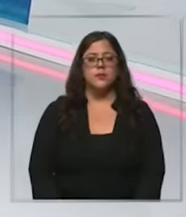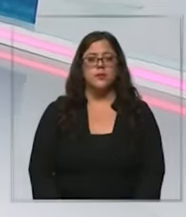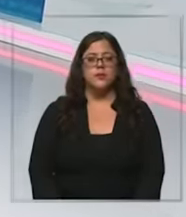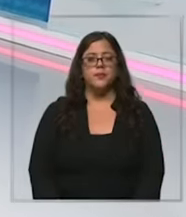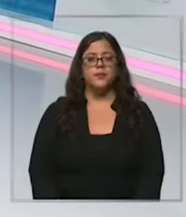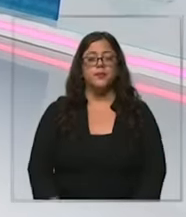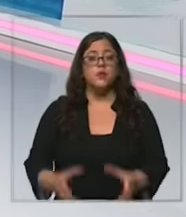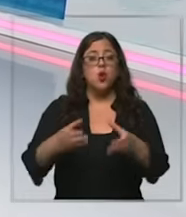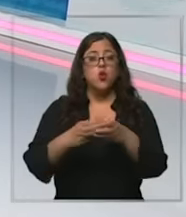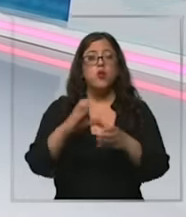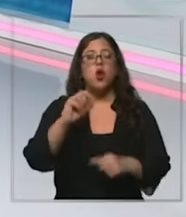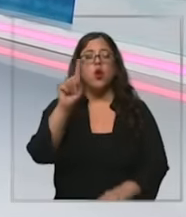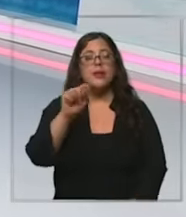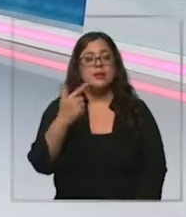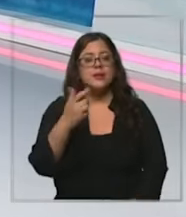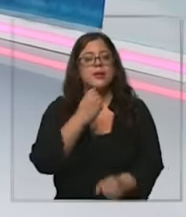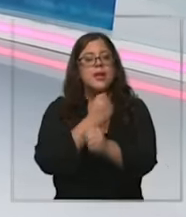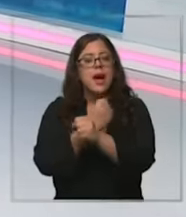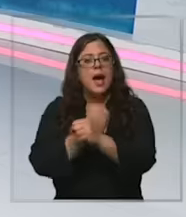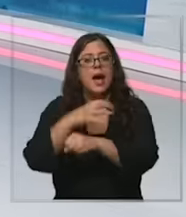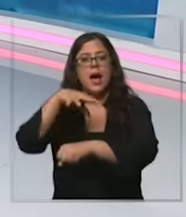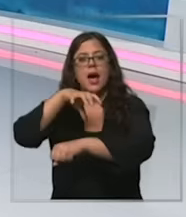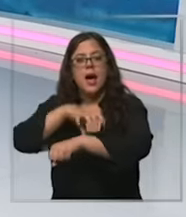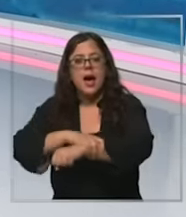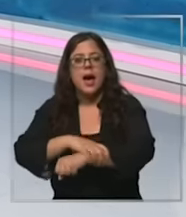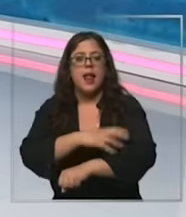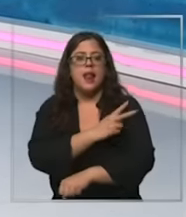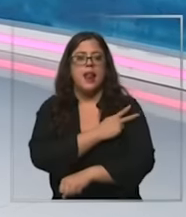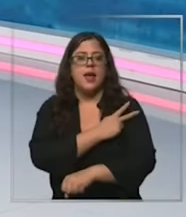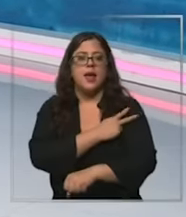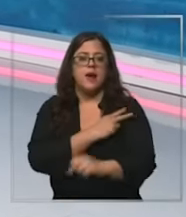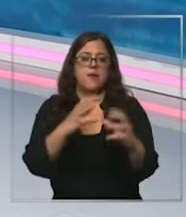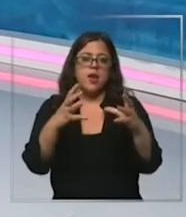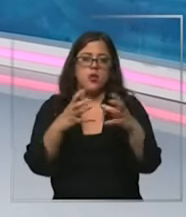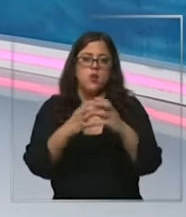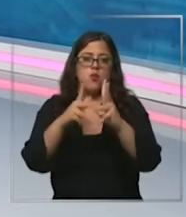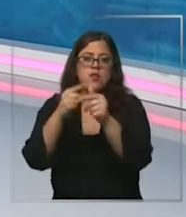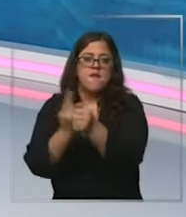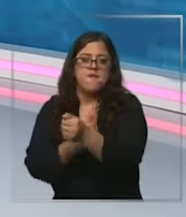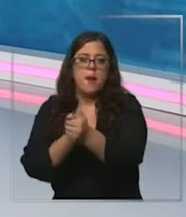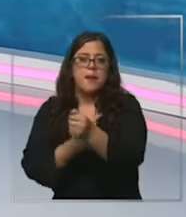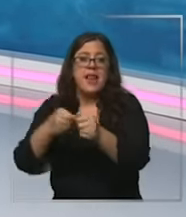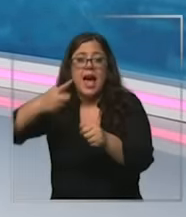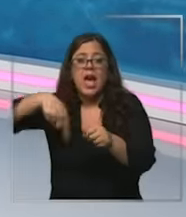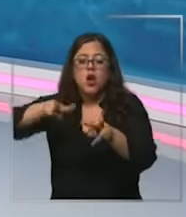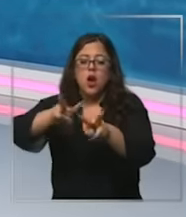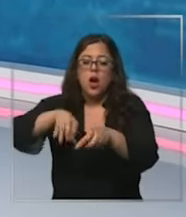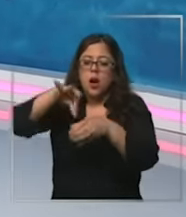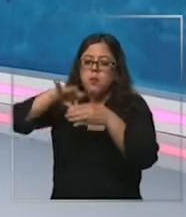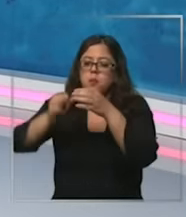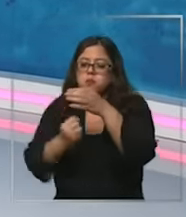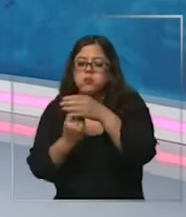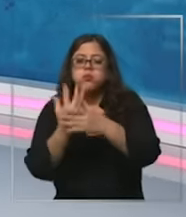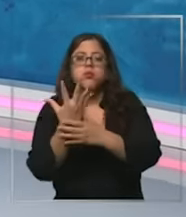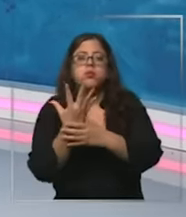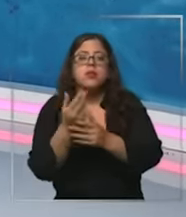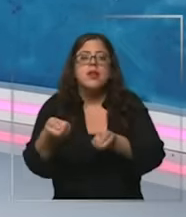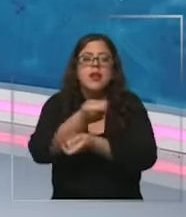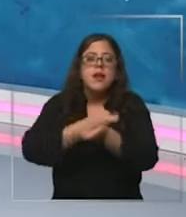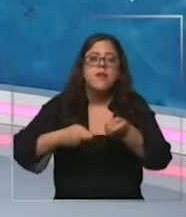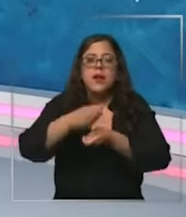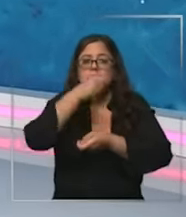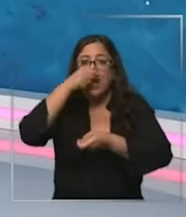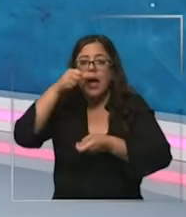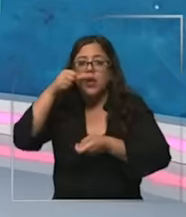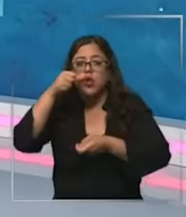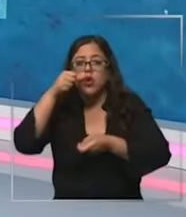Efectivos del OS-7 de Carabineros capturaron al jefe de un clan familiar dedicado al cultivo y tráfico de drogas en la comuna de Curacaví,